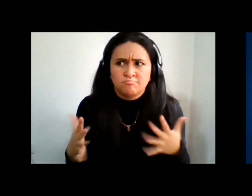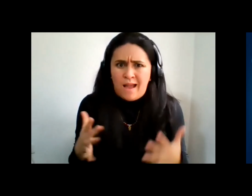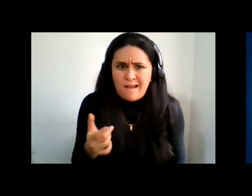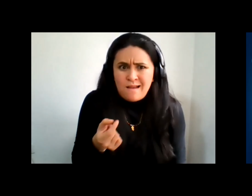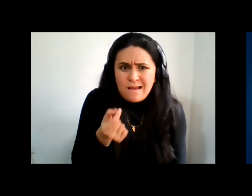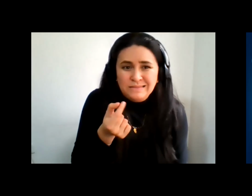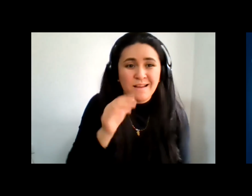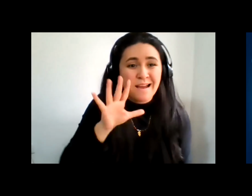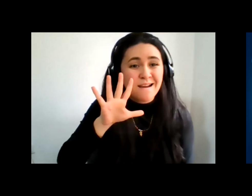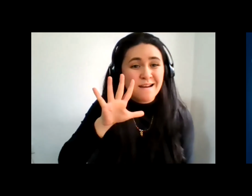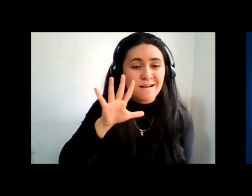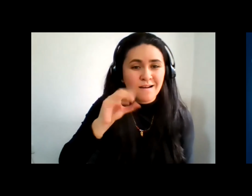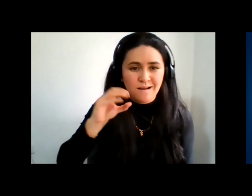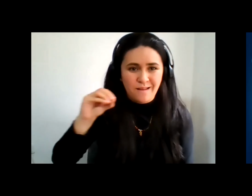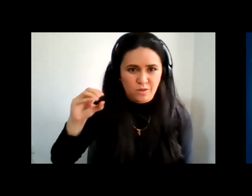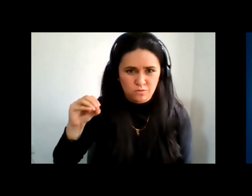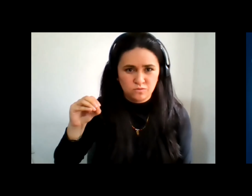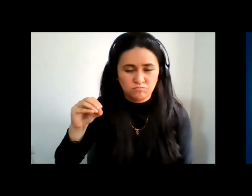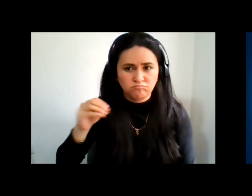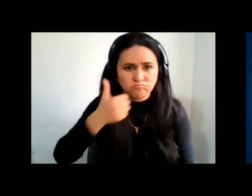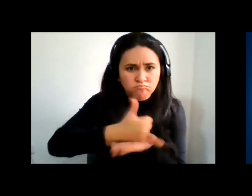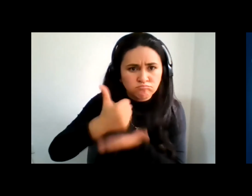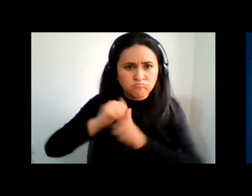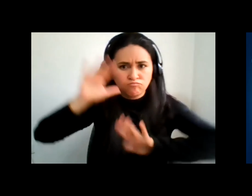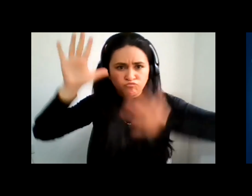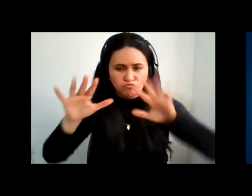500 participantes en esta sesión hoy.